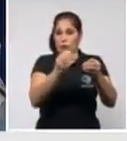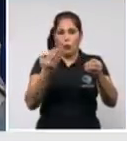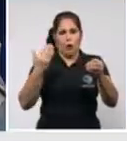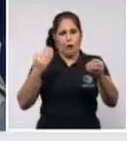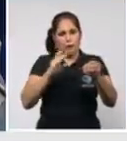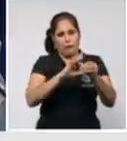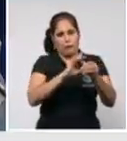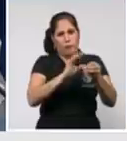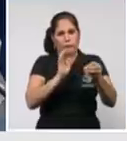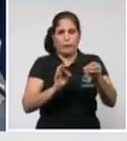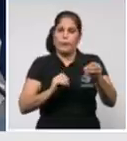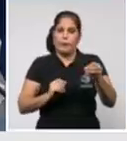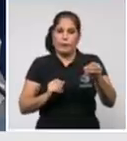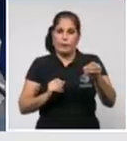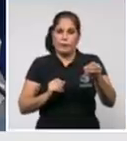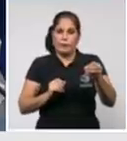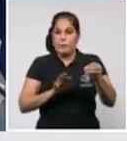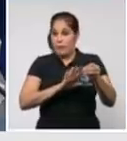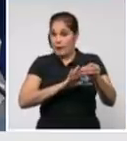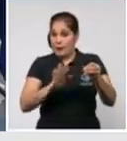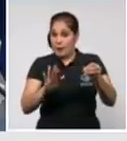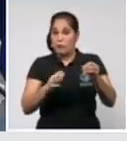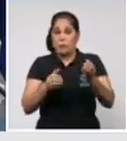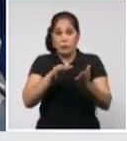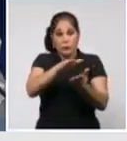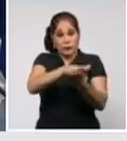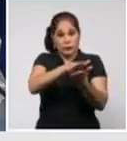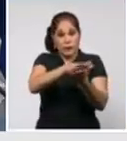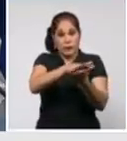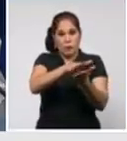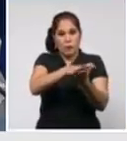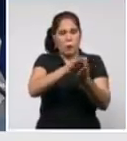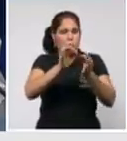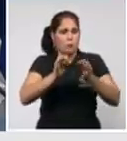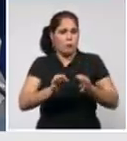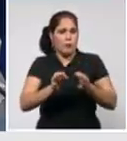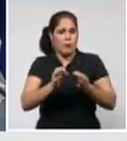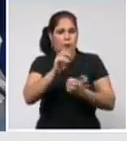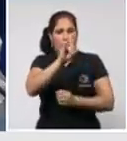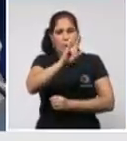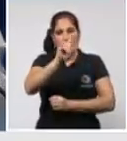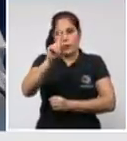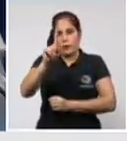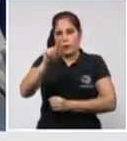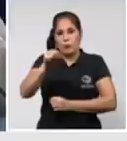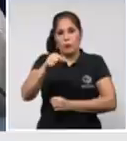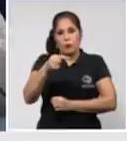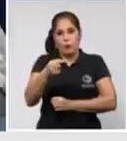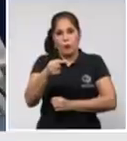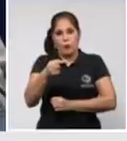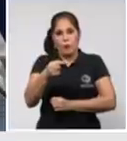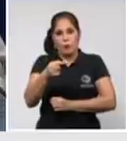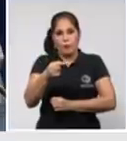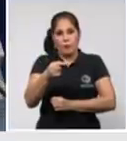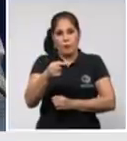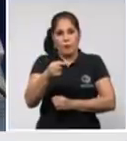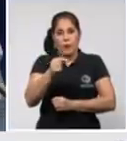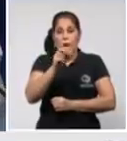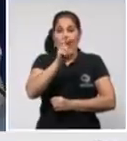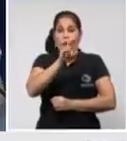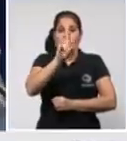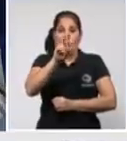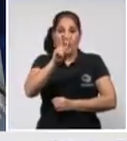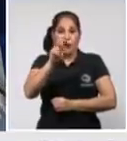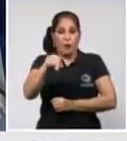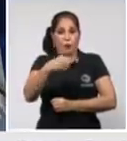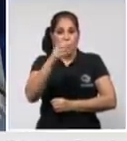confirmados. Ya con esto, el 61 es el 92,4% de